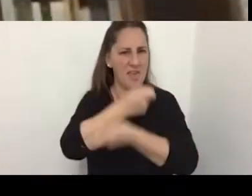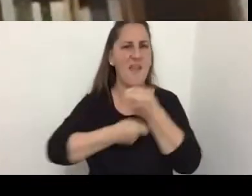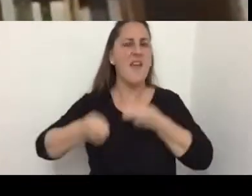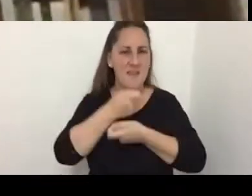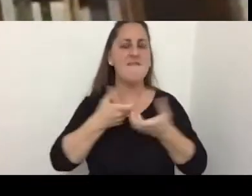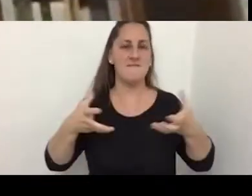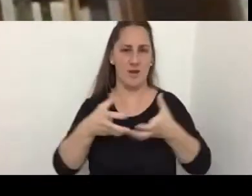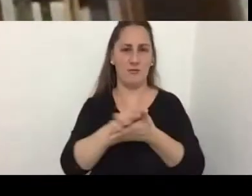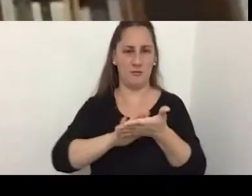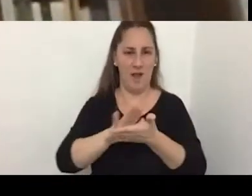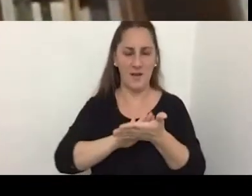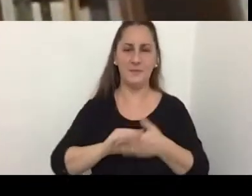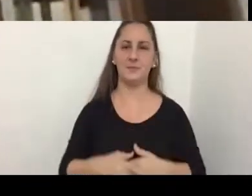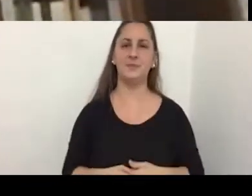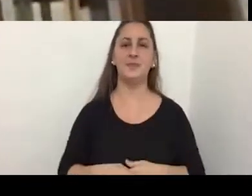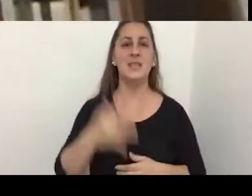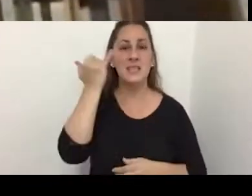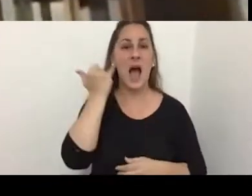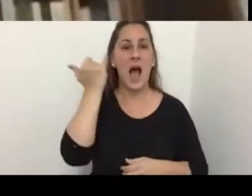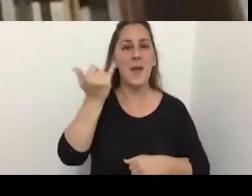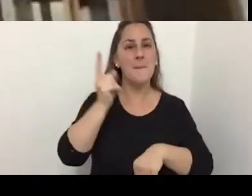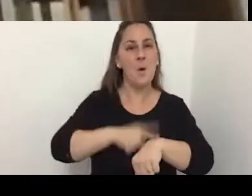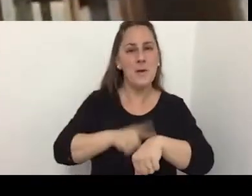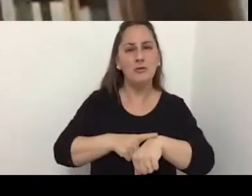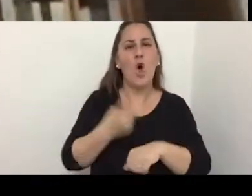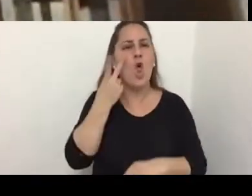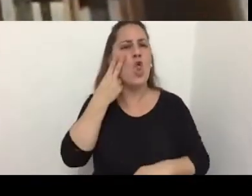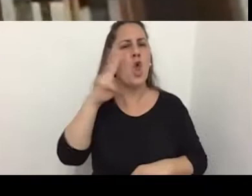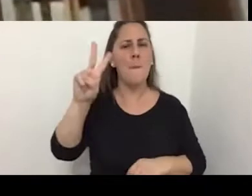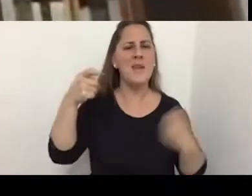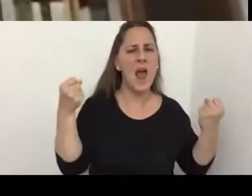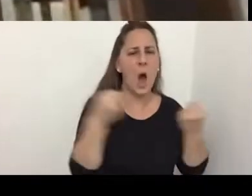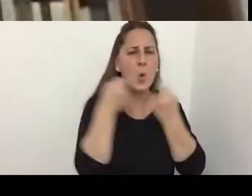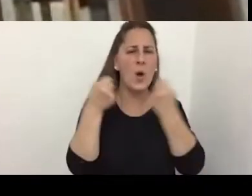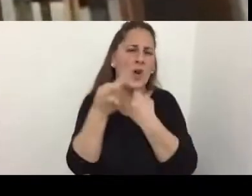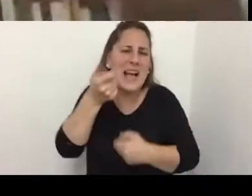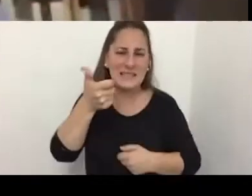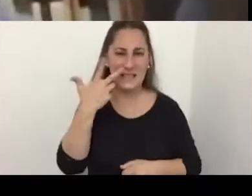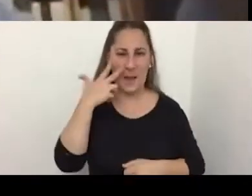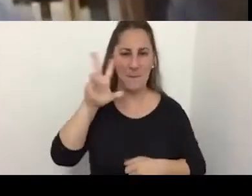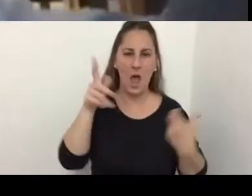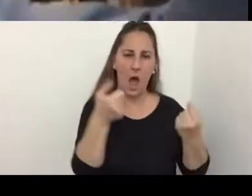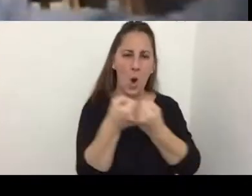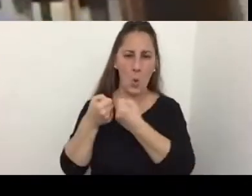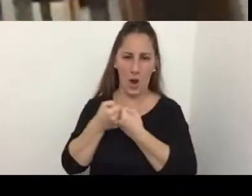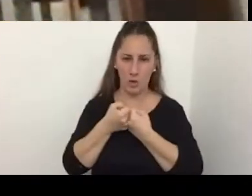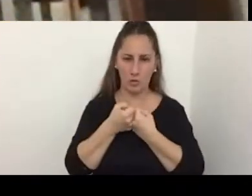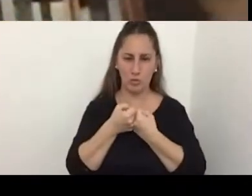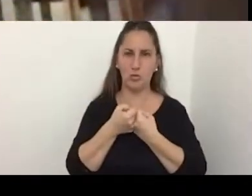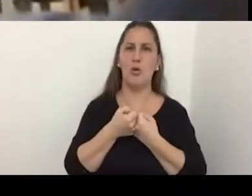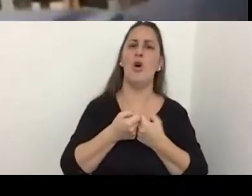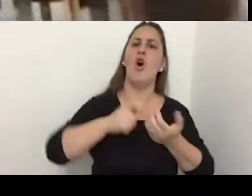llegado en determinado momento a más de 2.000 acuerdos, casi 3.000, entre convenios